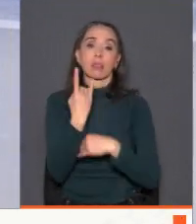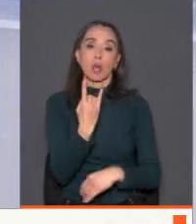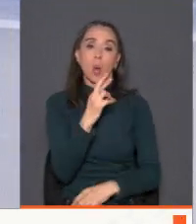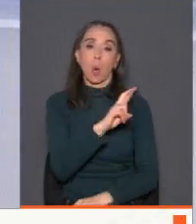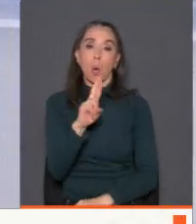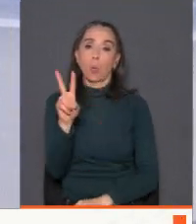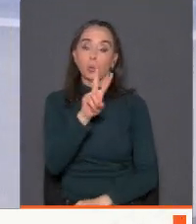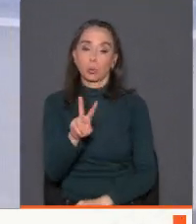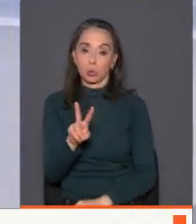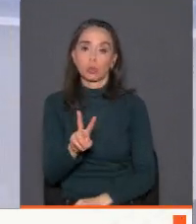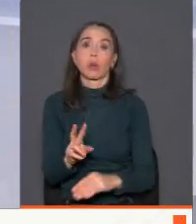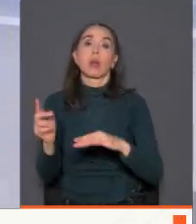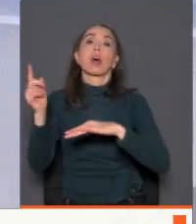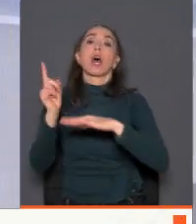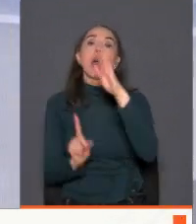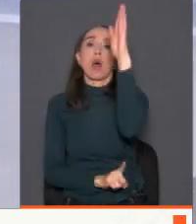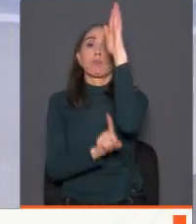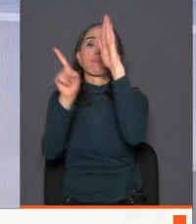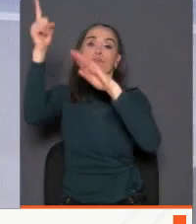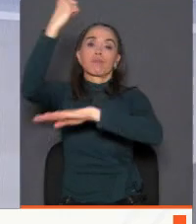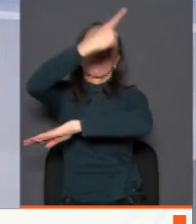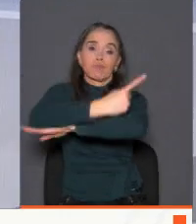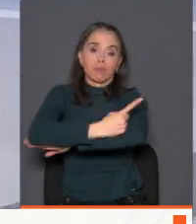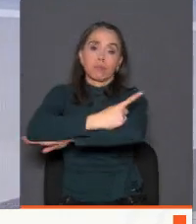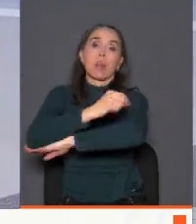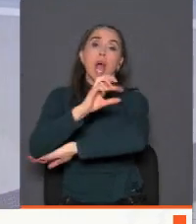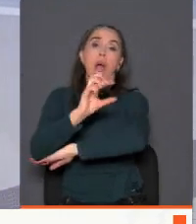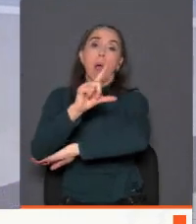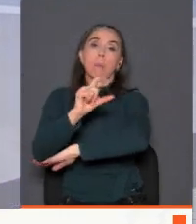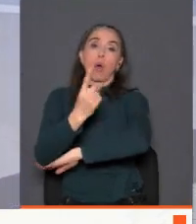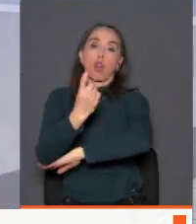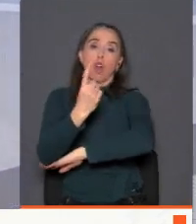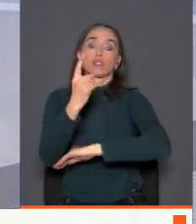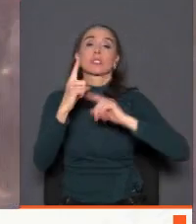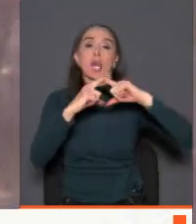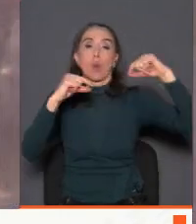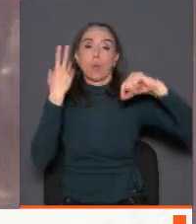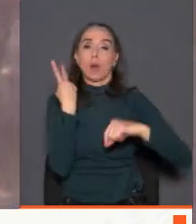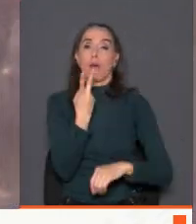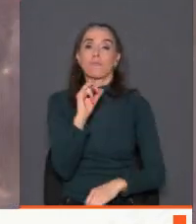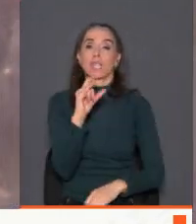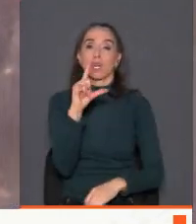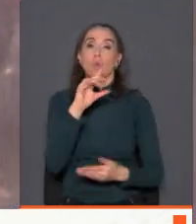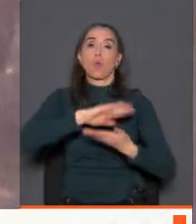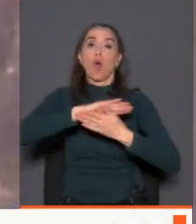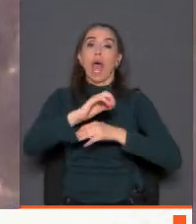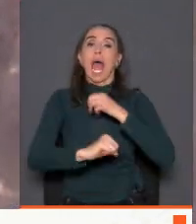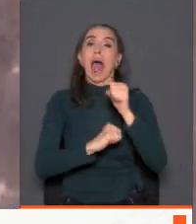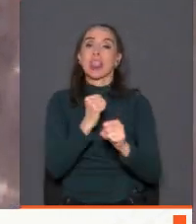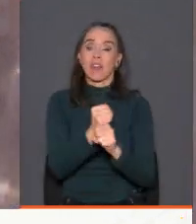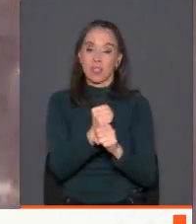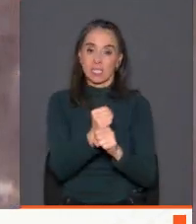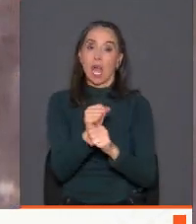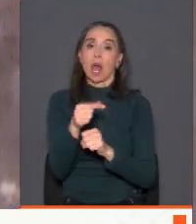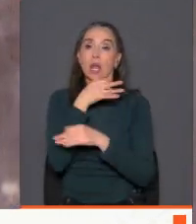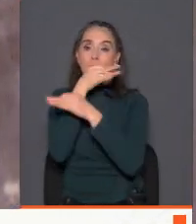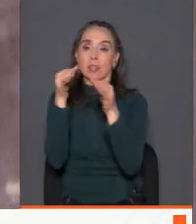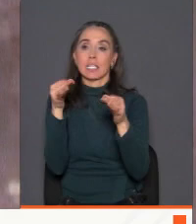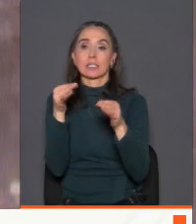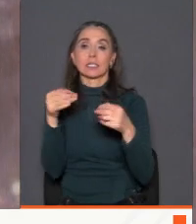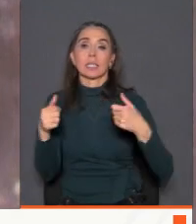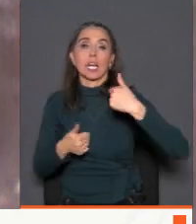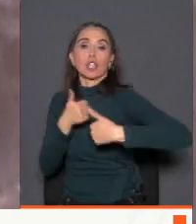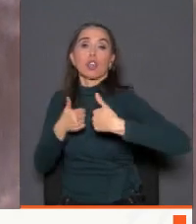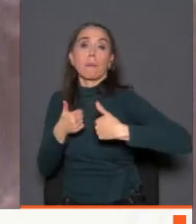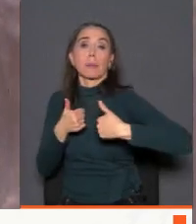el Apolo 11 y logró poner al hombre sobre la Luna, de hecho que se cumplió el 20 de julio, hace muy poquito, esta misma semana, el aniversario, se anuncia esto. Ahora es con China la competencia.